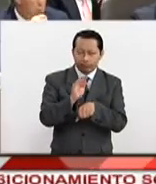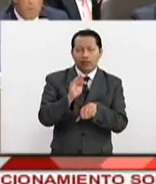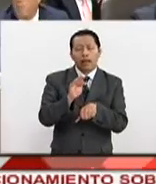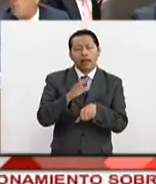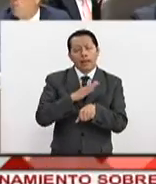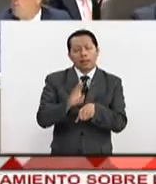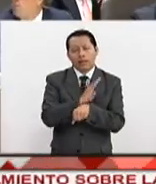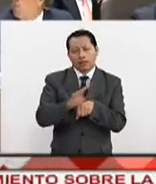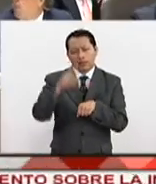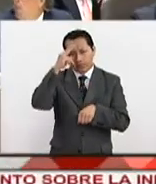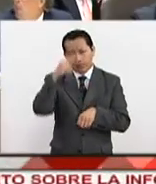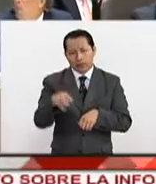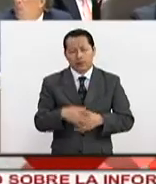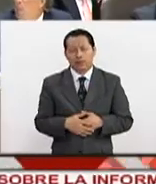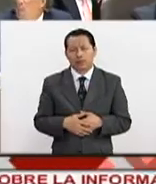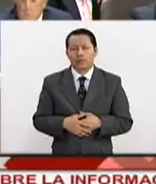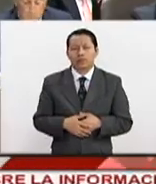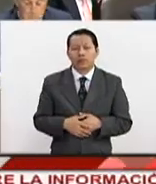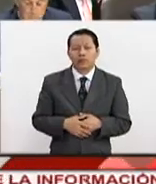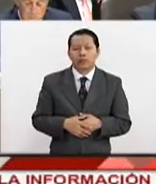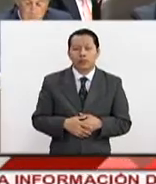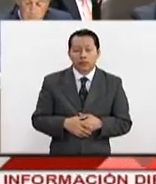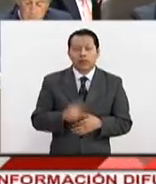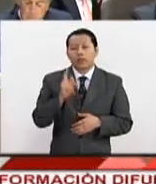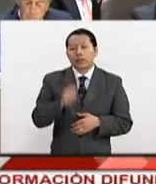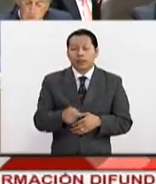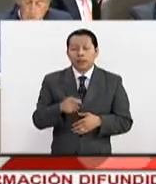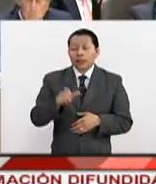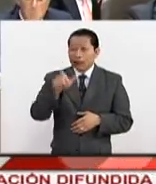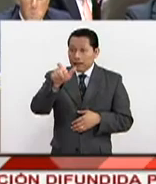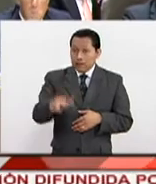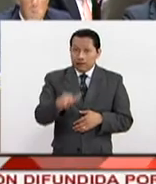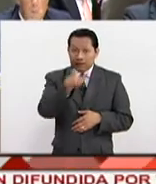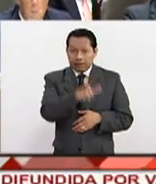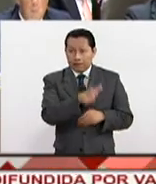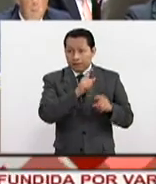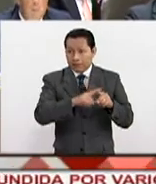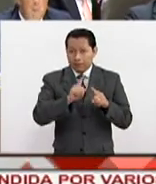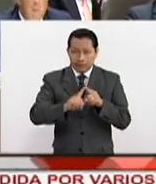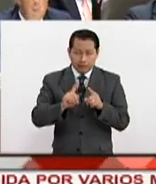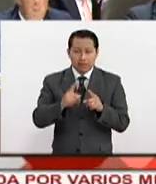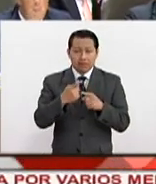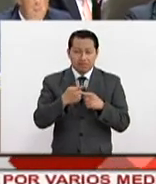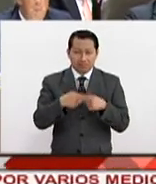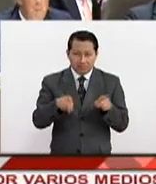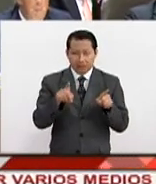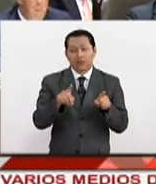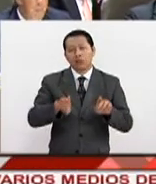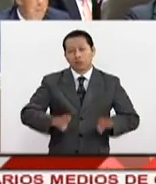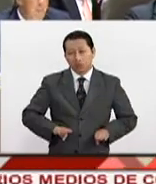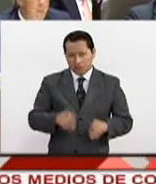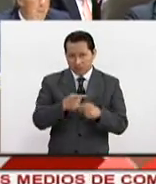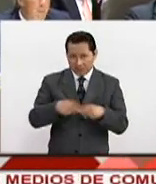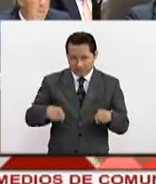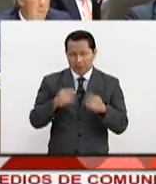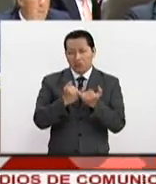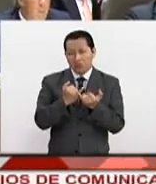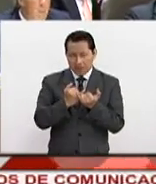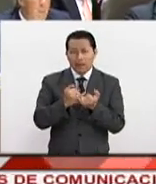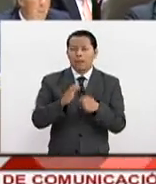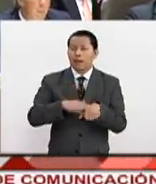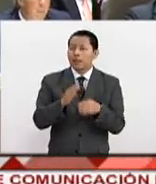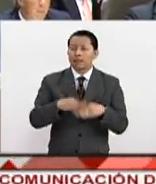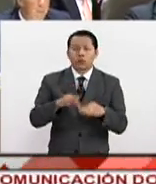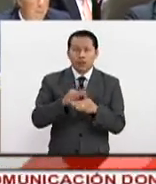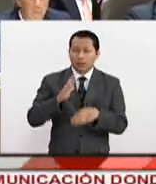Por encima de nuestras naturales diferencias, de nuestras competencias y de nuestro orgullo, está